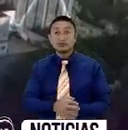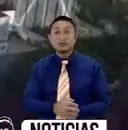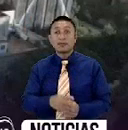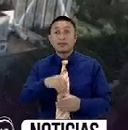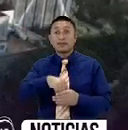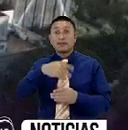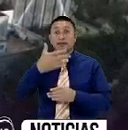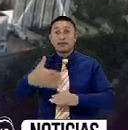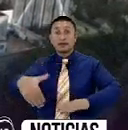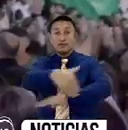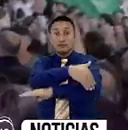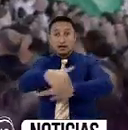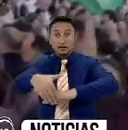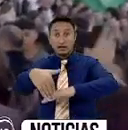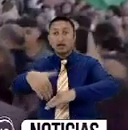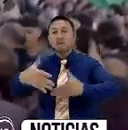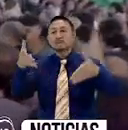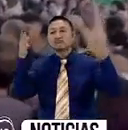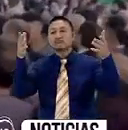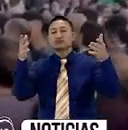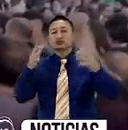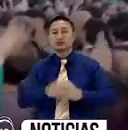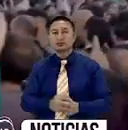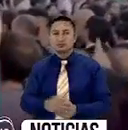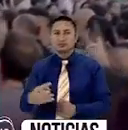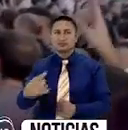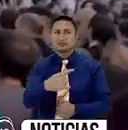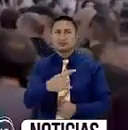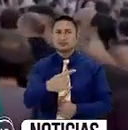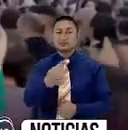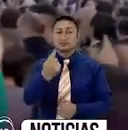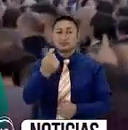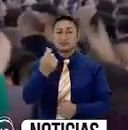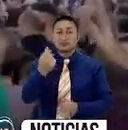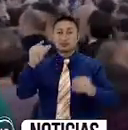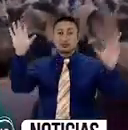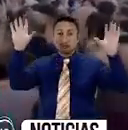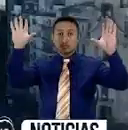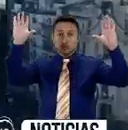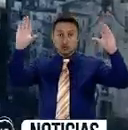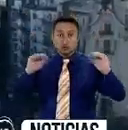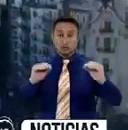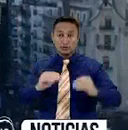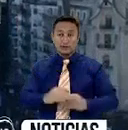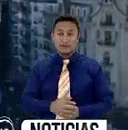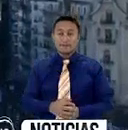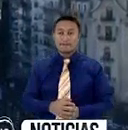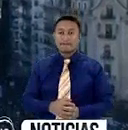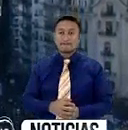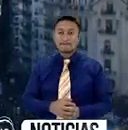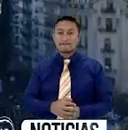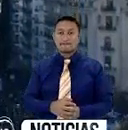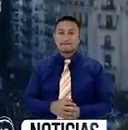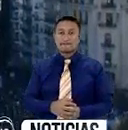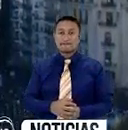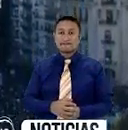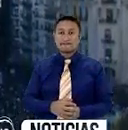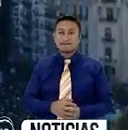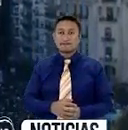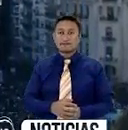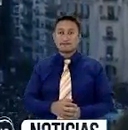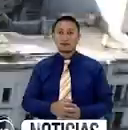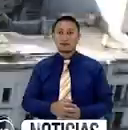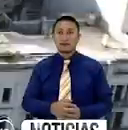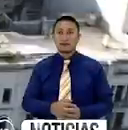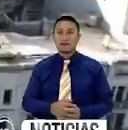clases en penumbras o calles para reducir el consumo de energía eléctrica informó